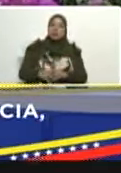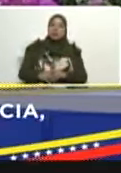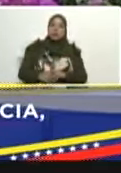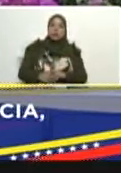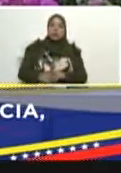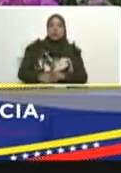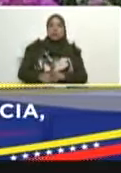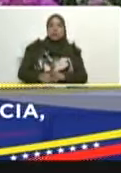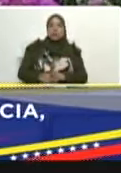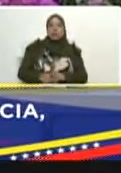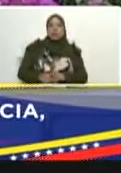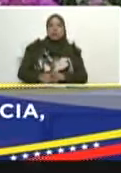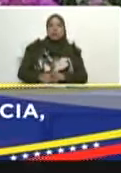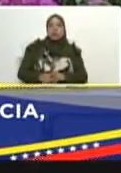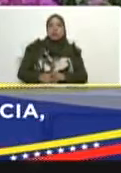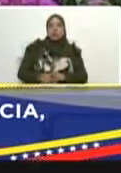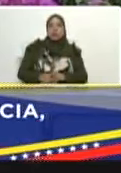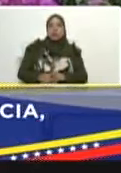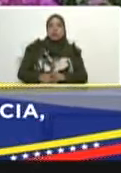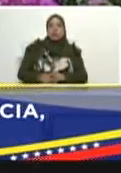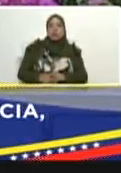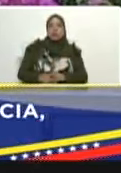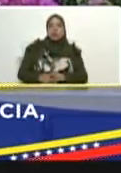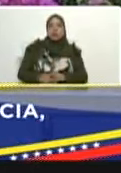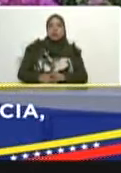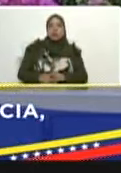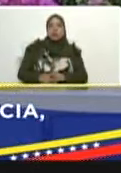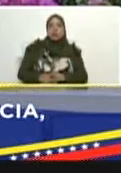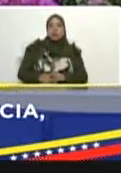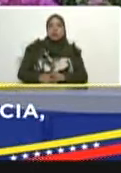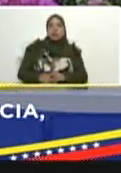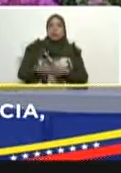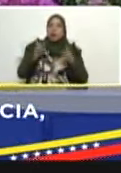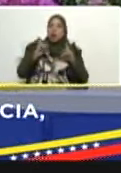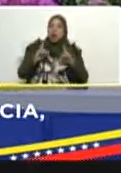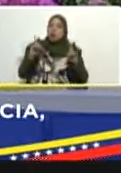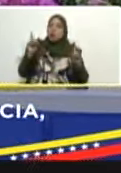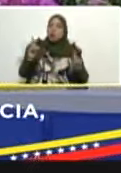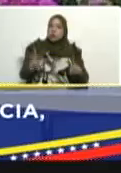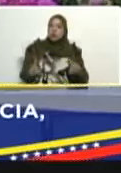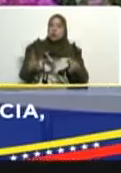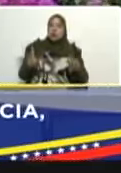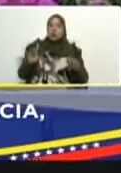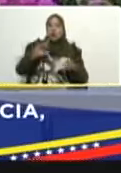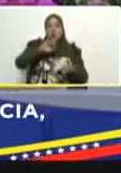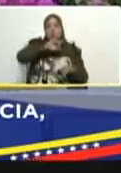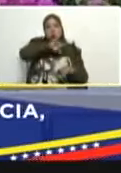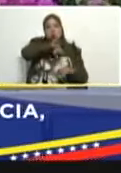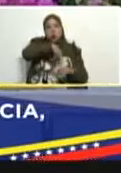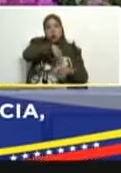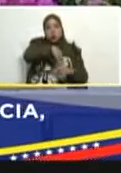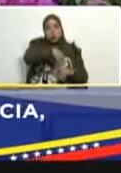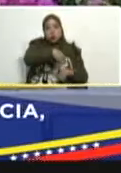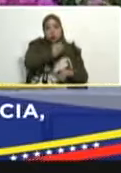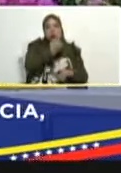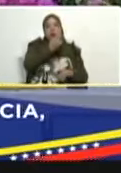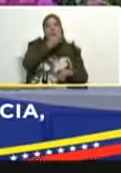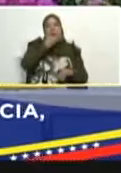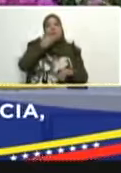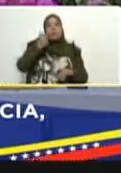Porque he decidido crear una universidad del más alto